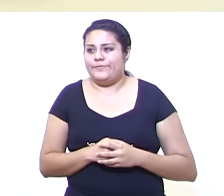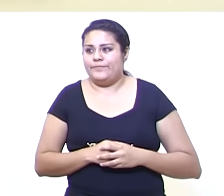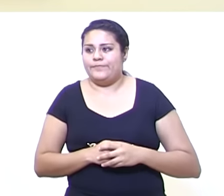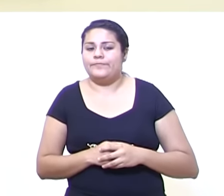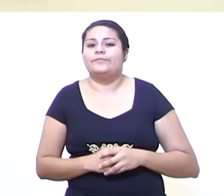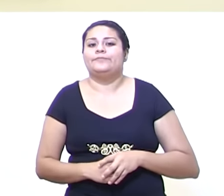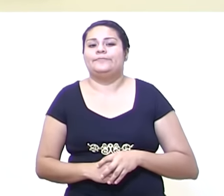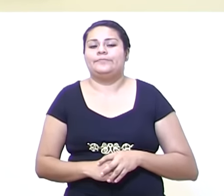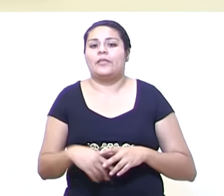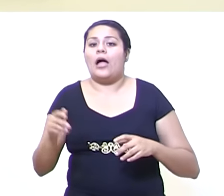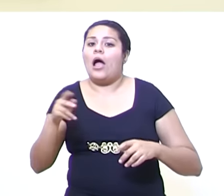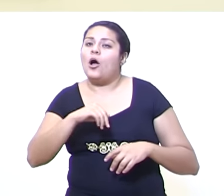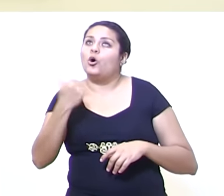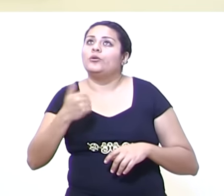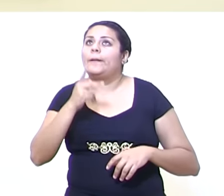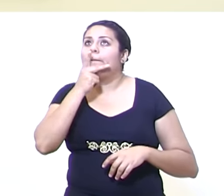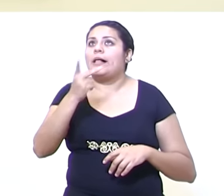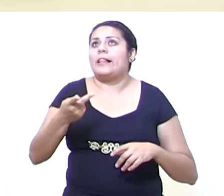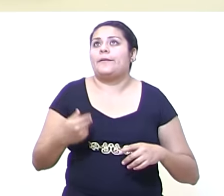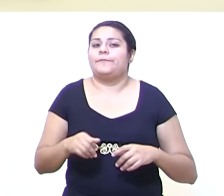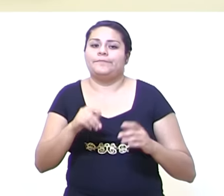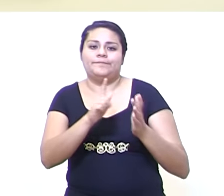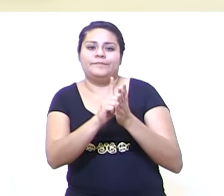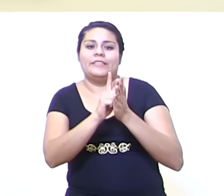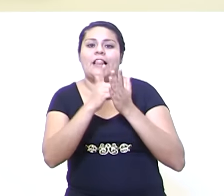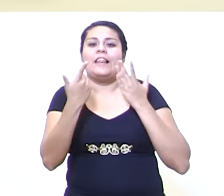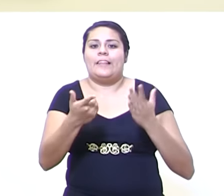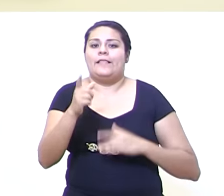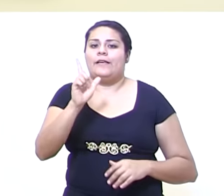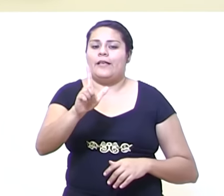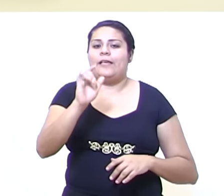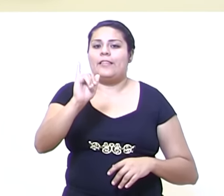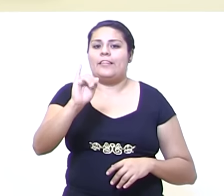La palabra libro.